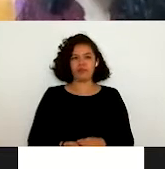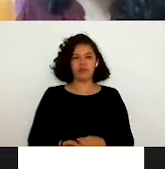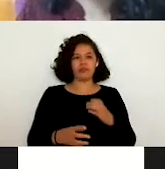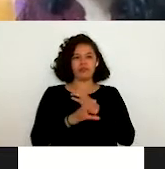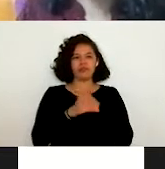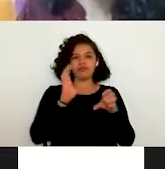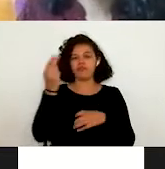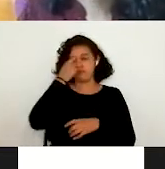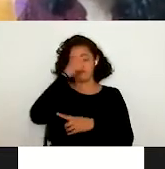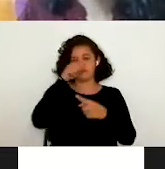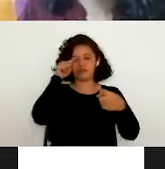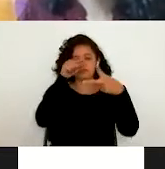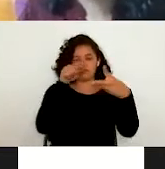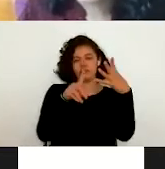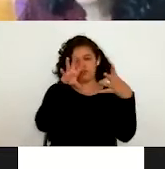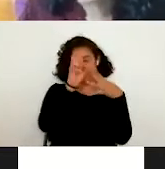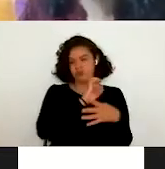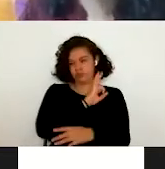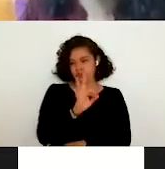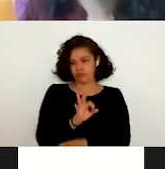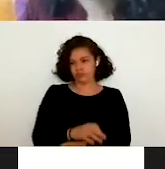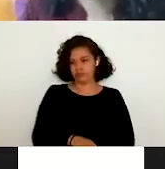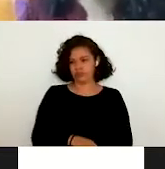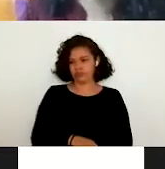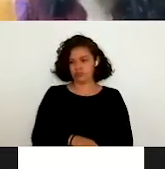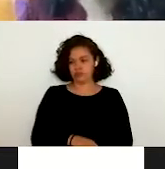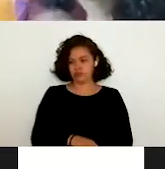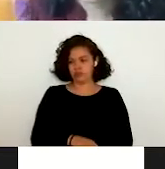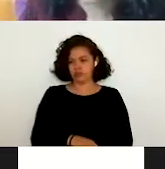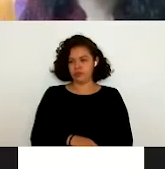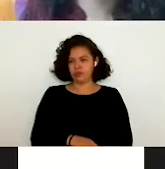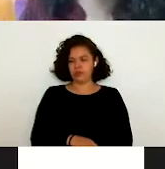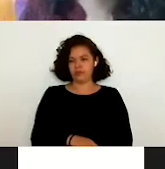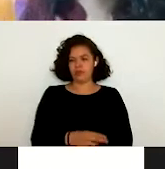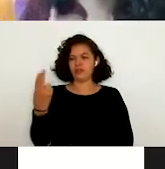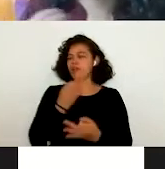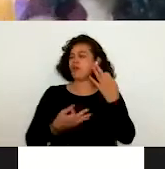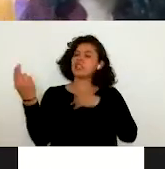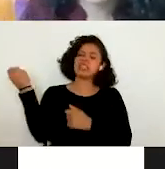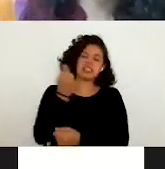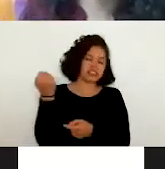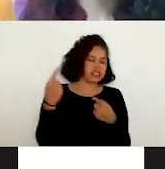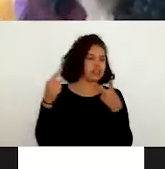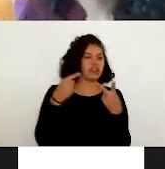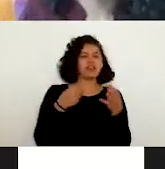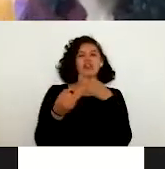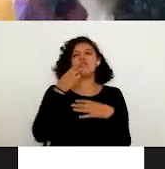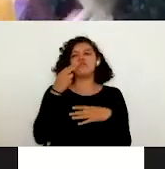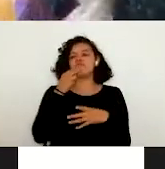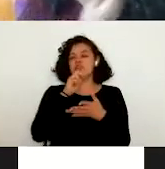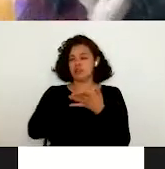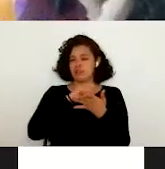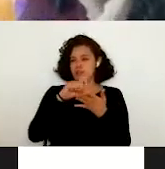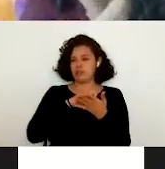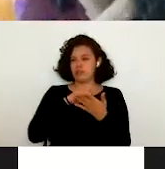nuestros objetivos, ¿no? Vamos a ir describiendo todo lo que vamos a necesitar, todo lo que vamos a usar para